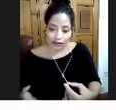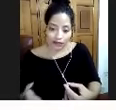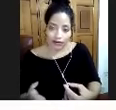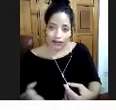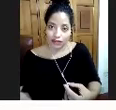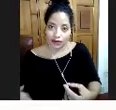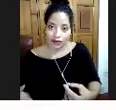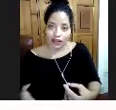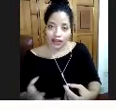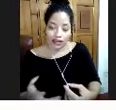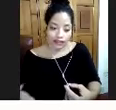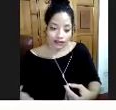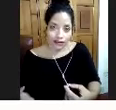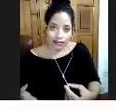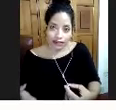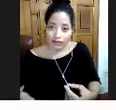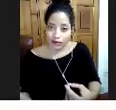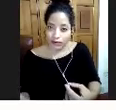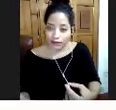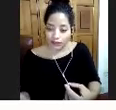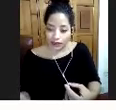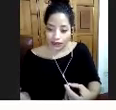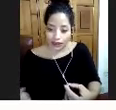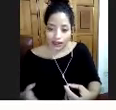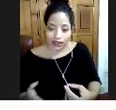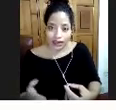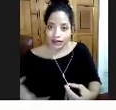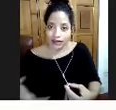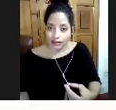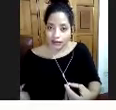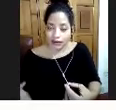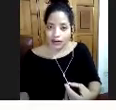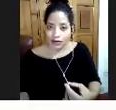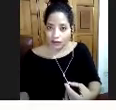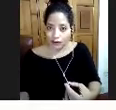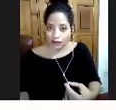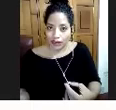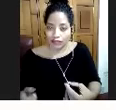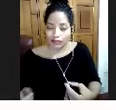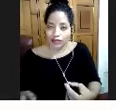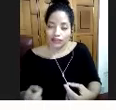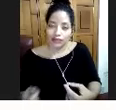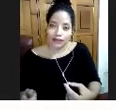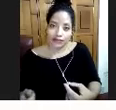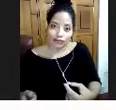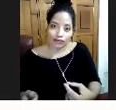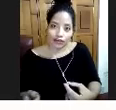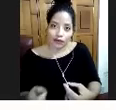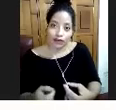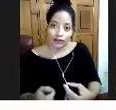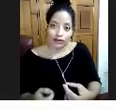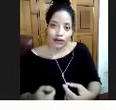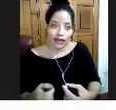las niñas, como por ejemplo el tema de pornografía, el racismo y la homofobia. Y son ese tipo de